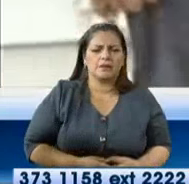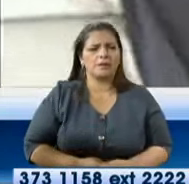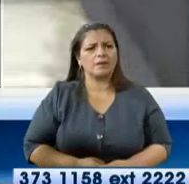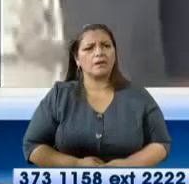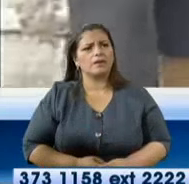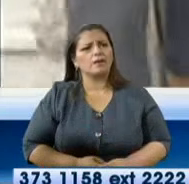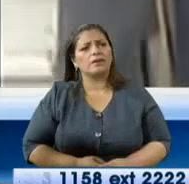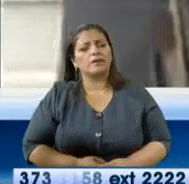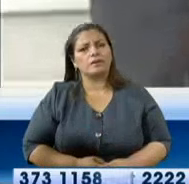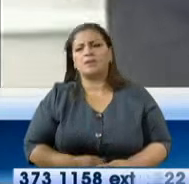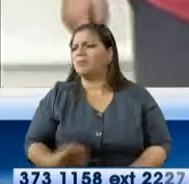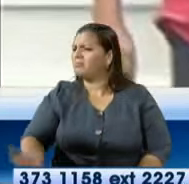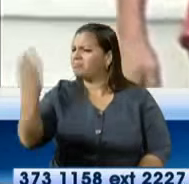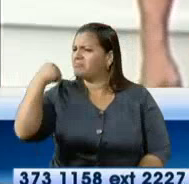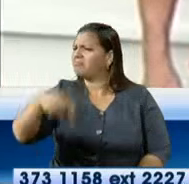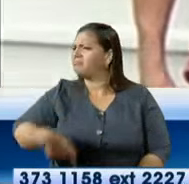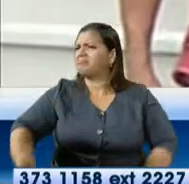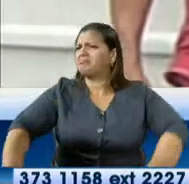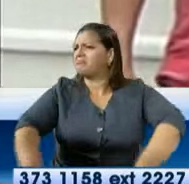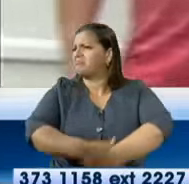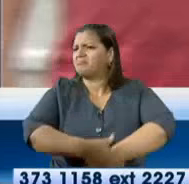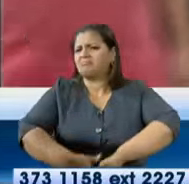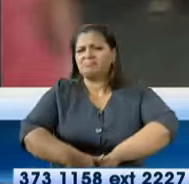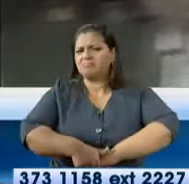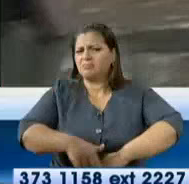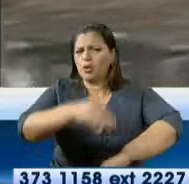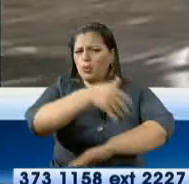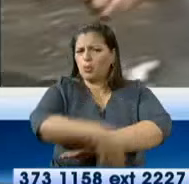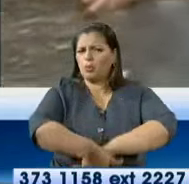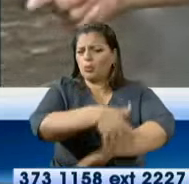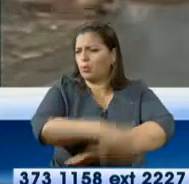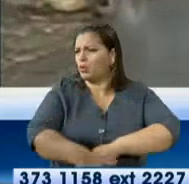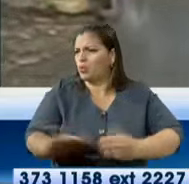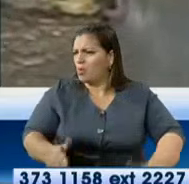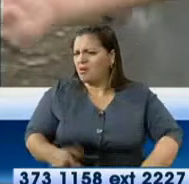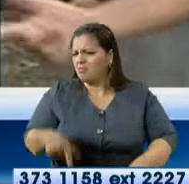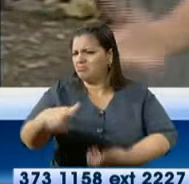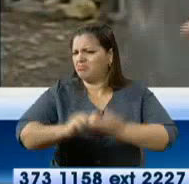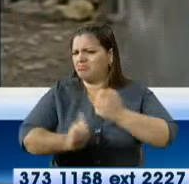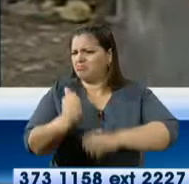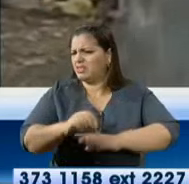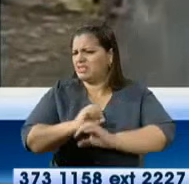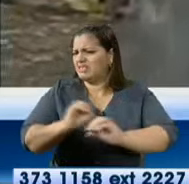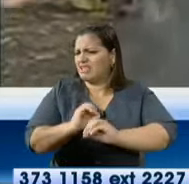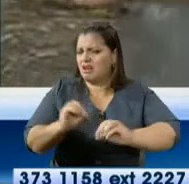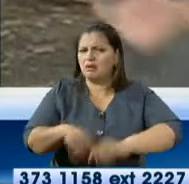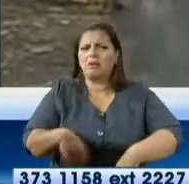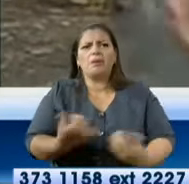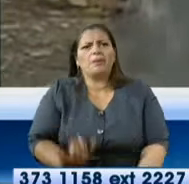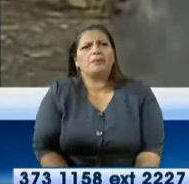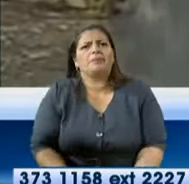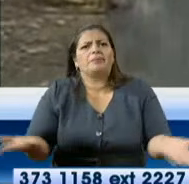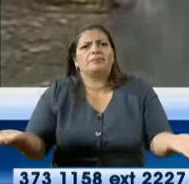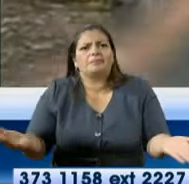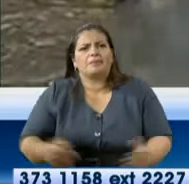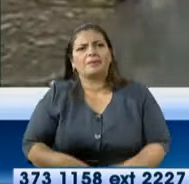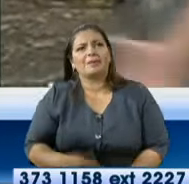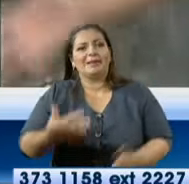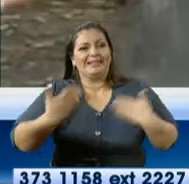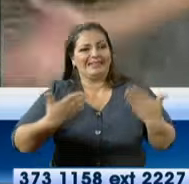Nunca nos pasó esto, jamás en la vida. Pero ahora pensando que esto se iba a mejorar, que iba a solucionar de otra forma, decíamos